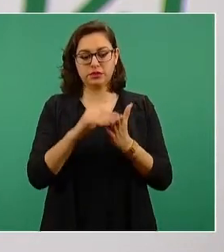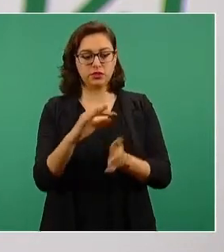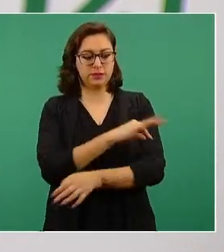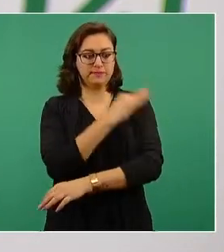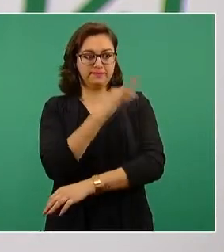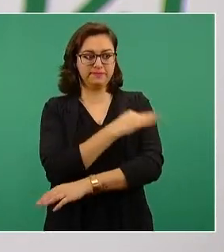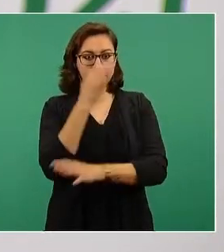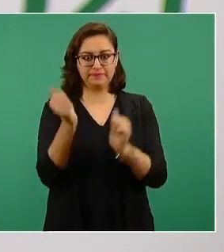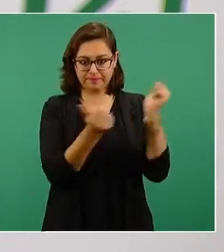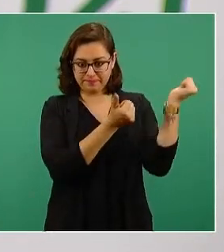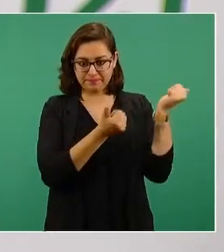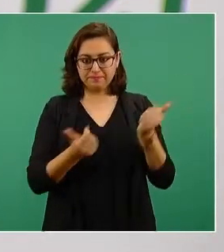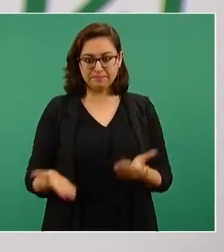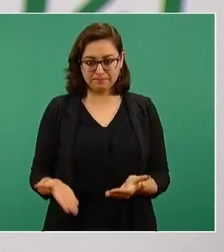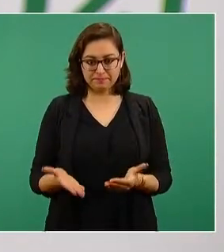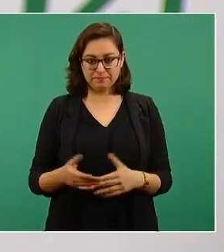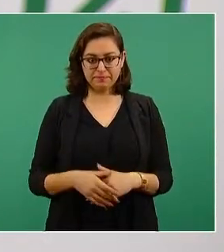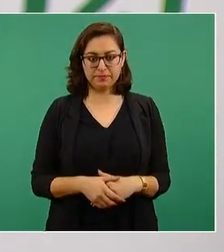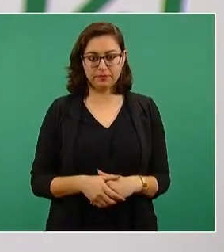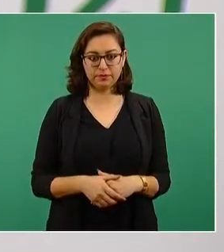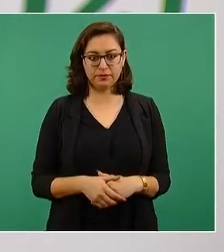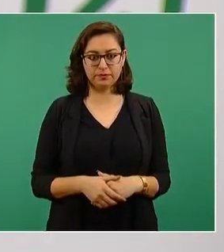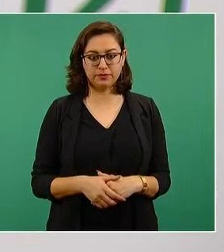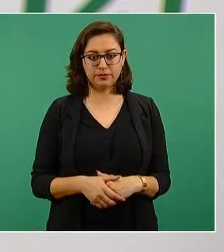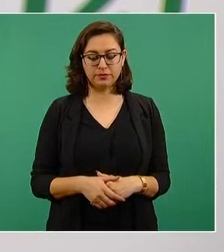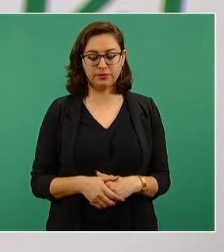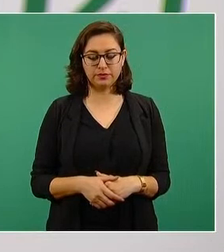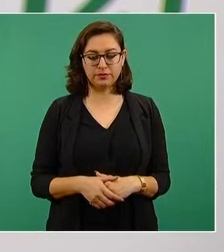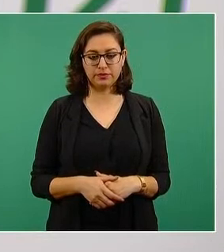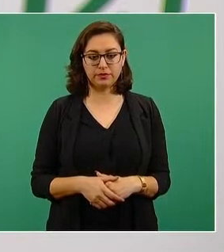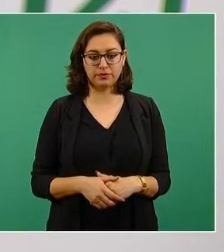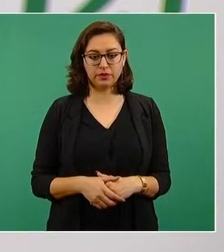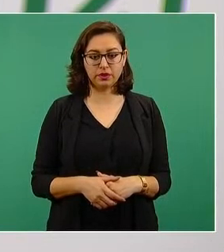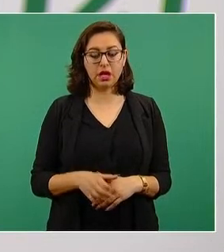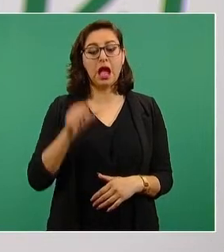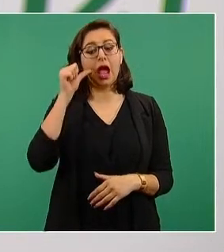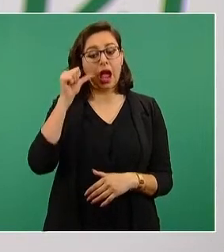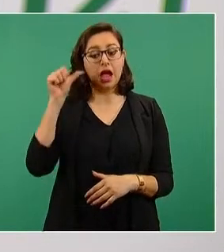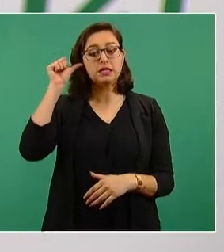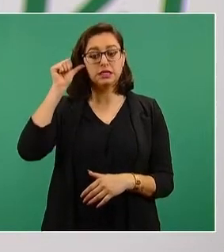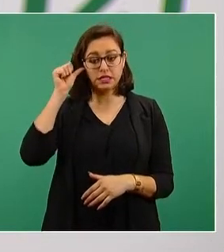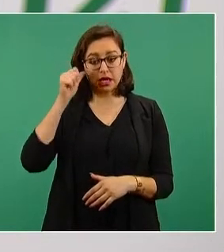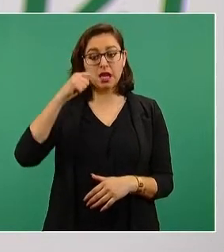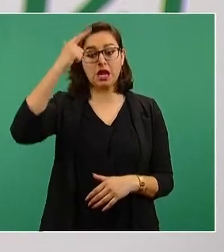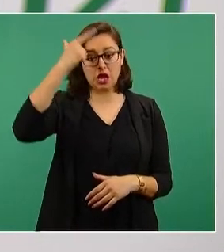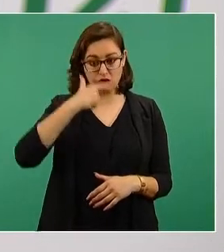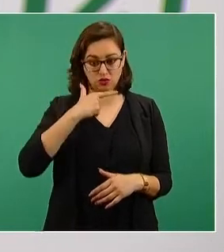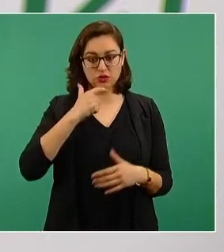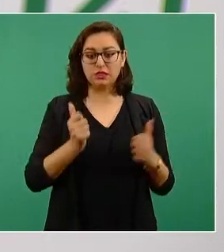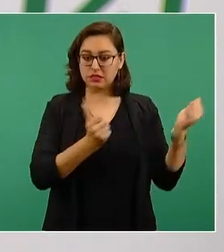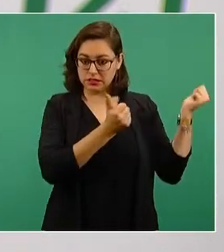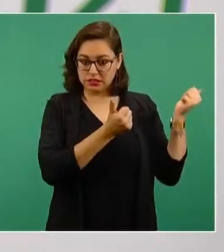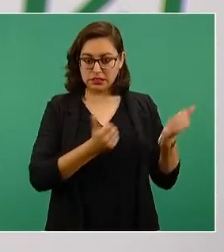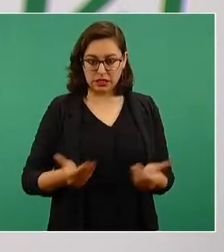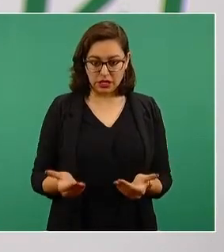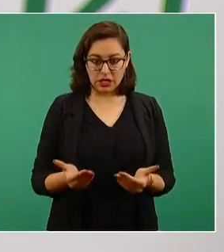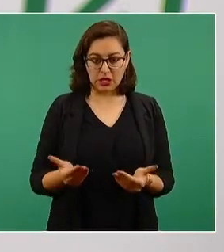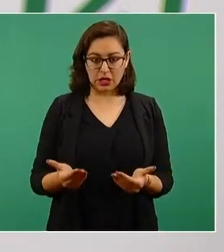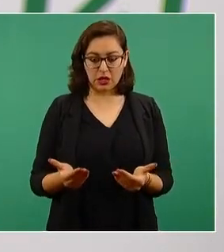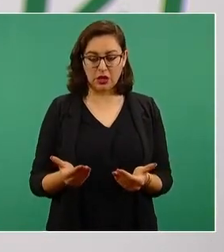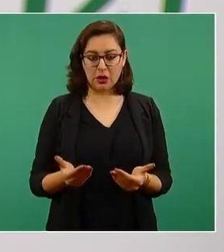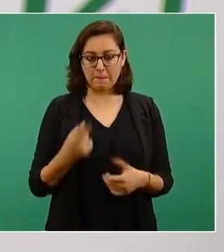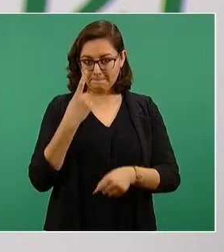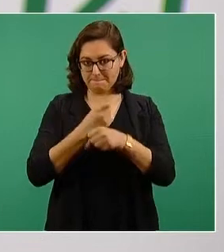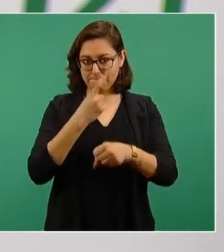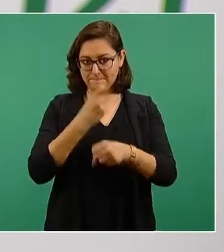dosis, mismas que llegarán entre el día de ayer en la noche que llegaron, el primer